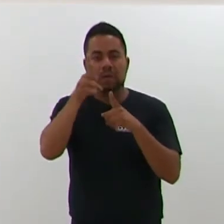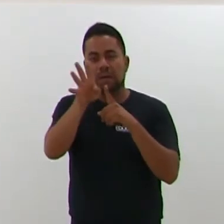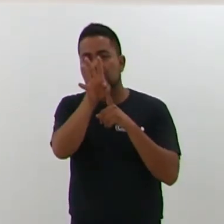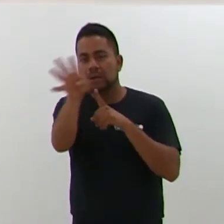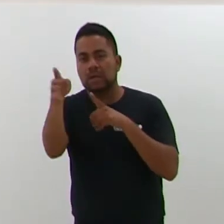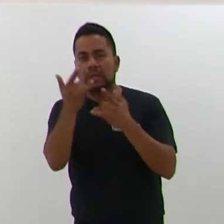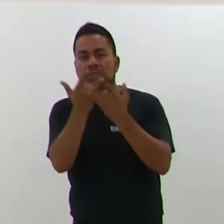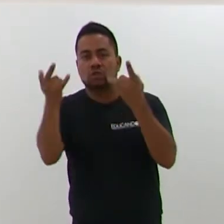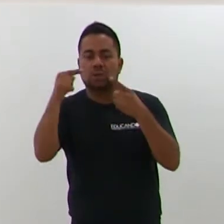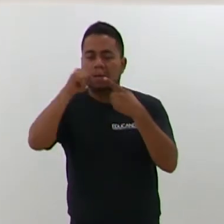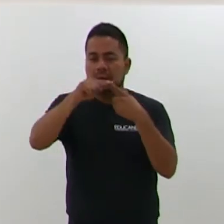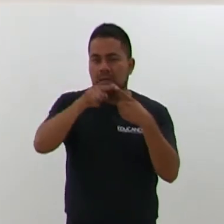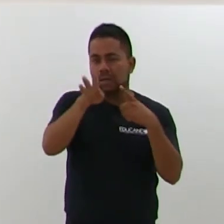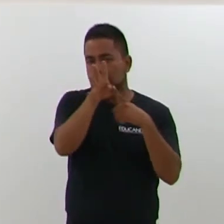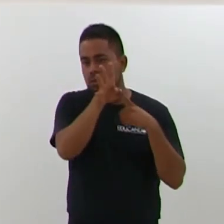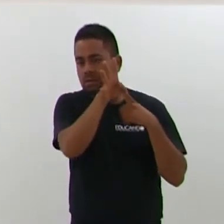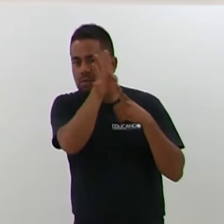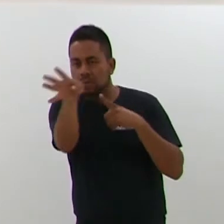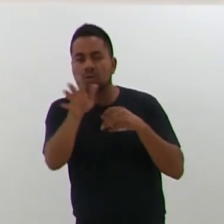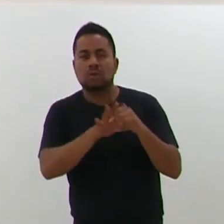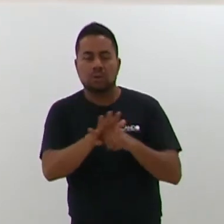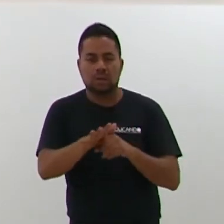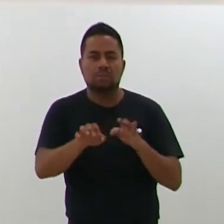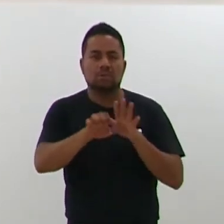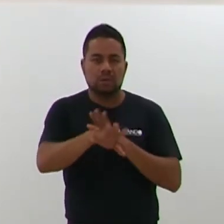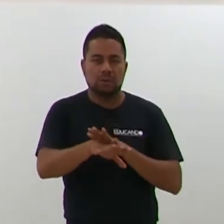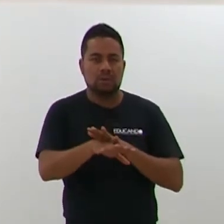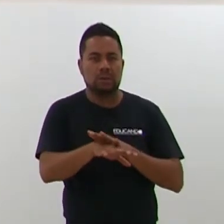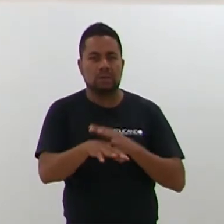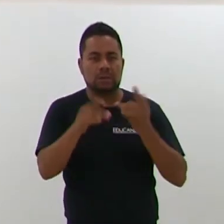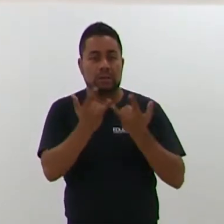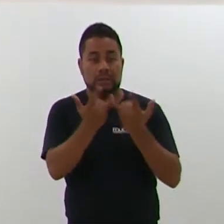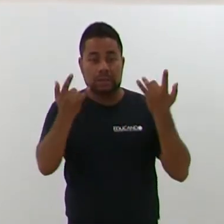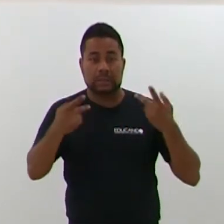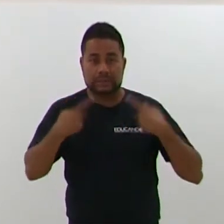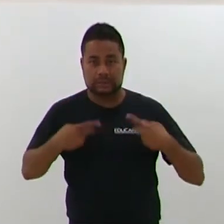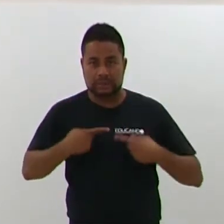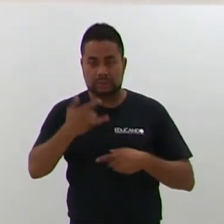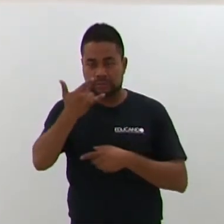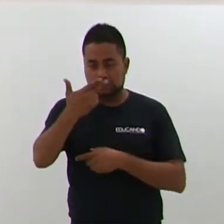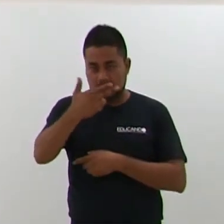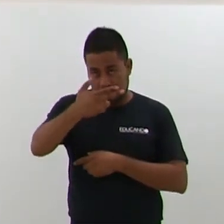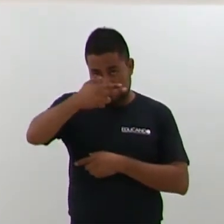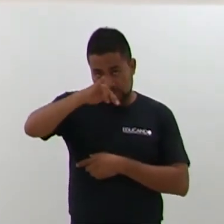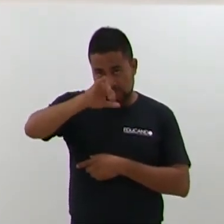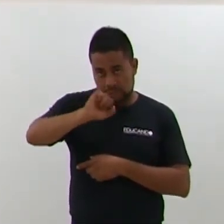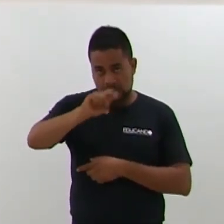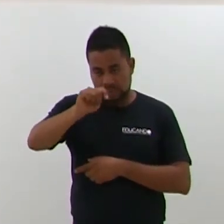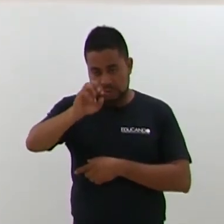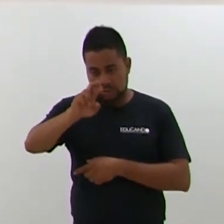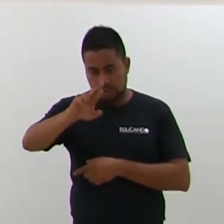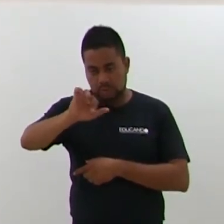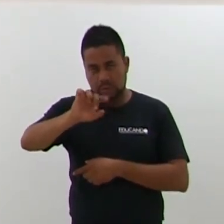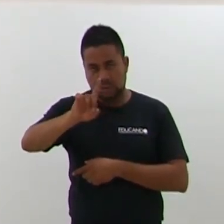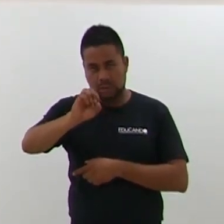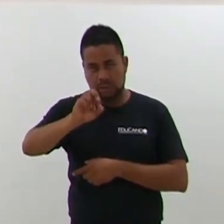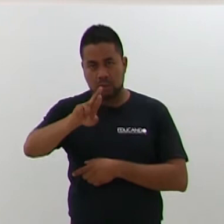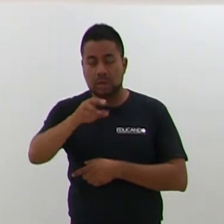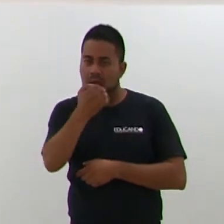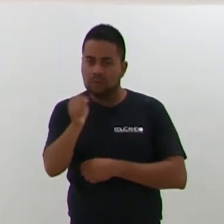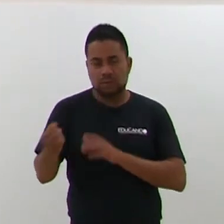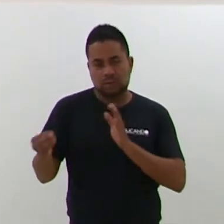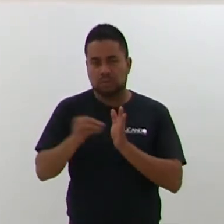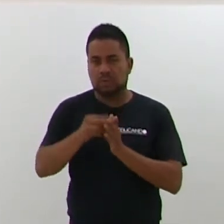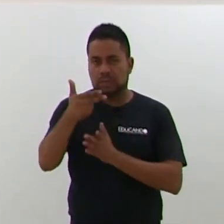o pertenecer a su misma familia léxica? Por ejemplo, historiador, ¿verdad? entonces también va a llevar H.